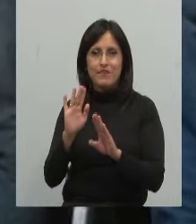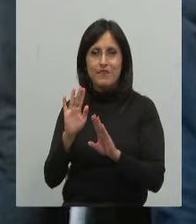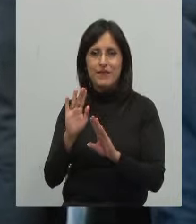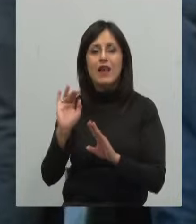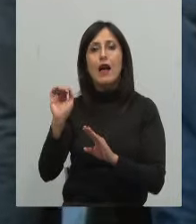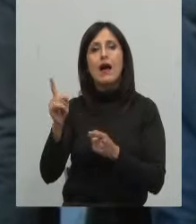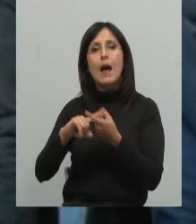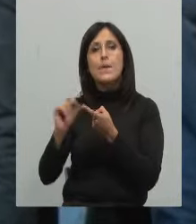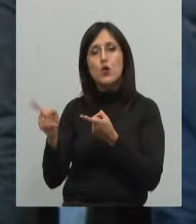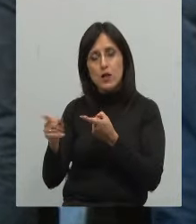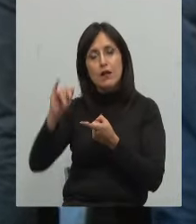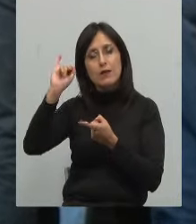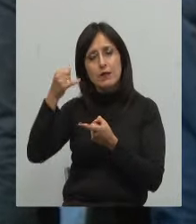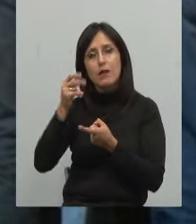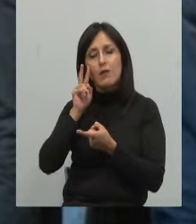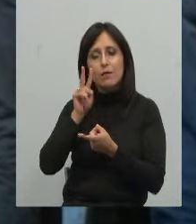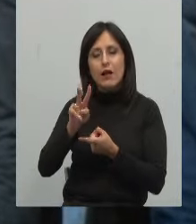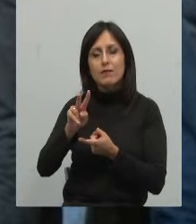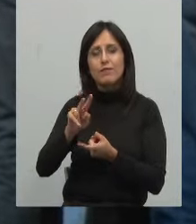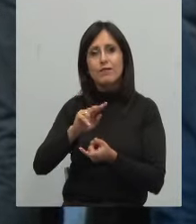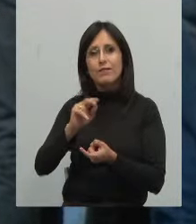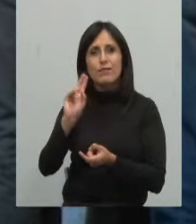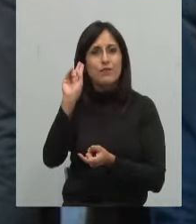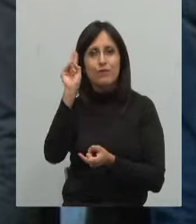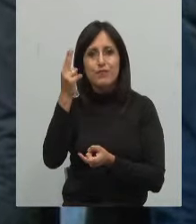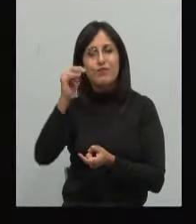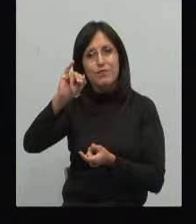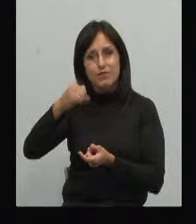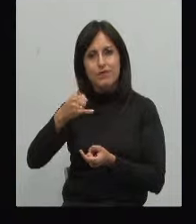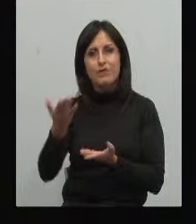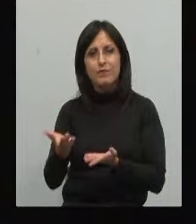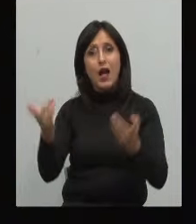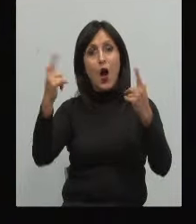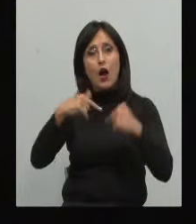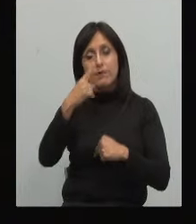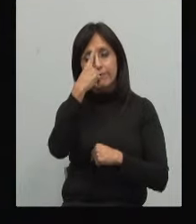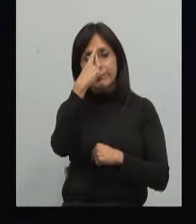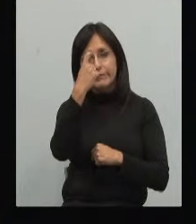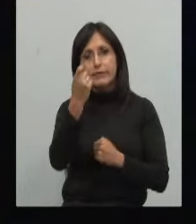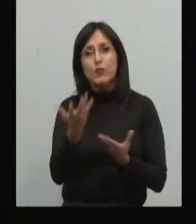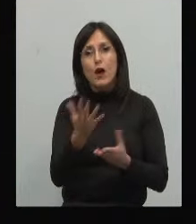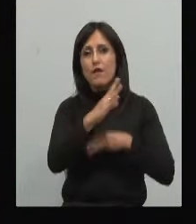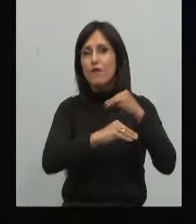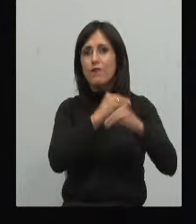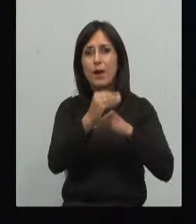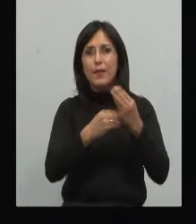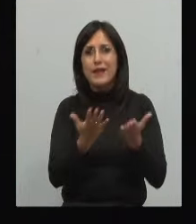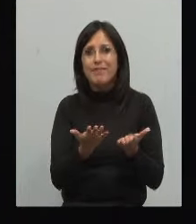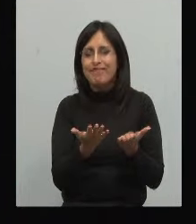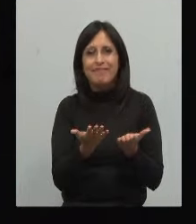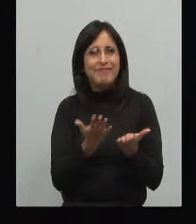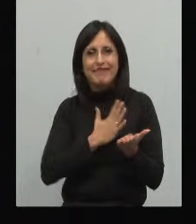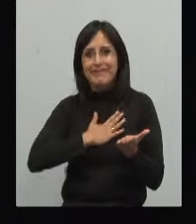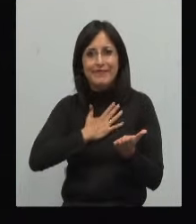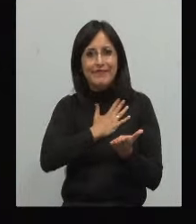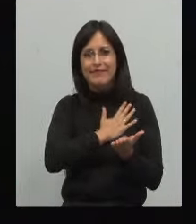sensaciones, cómo está, pero sabemos que dejó una familia y que la situación se hace realmente muy complicada. Es por eso que la desesperación era